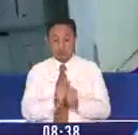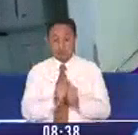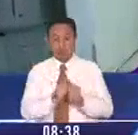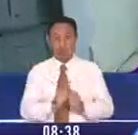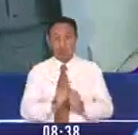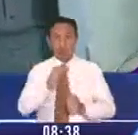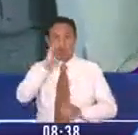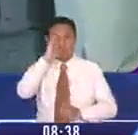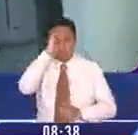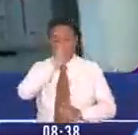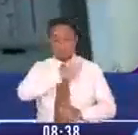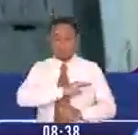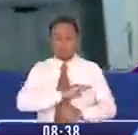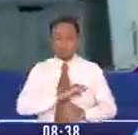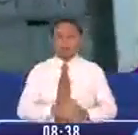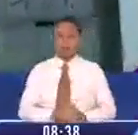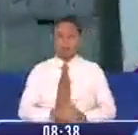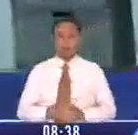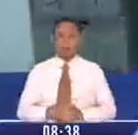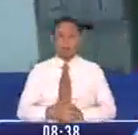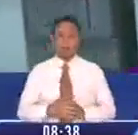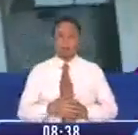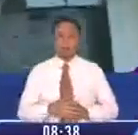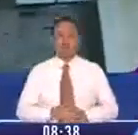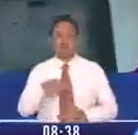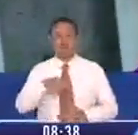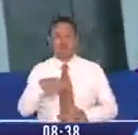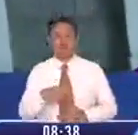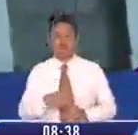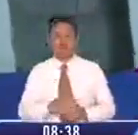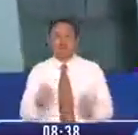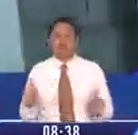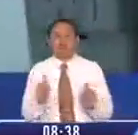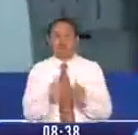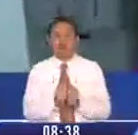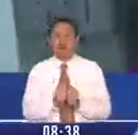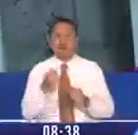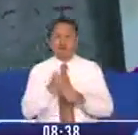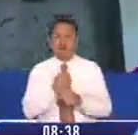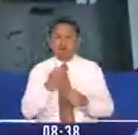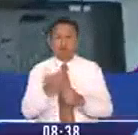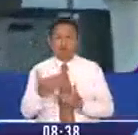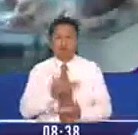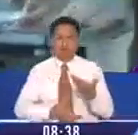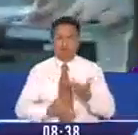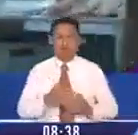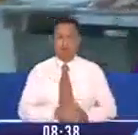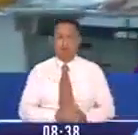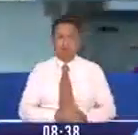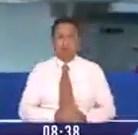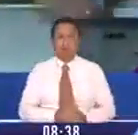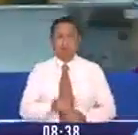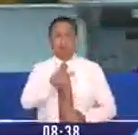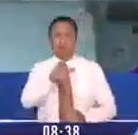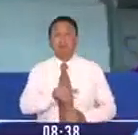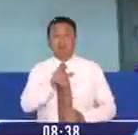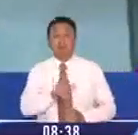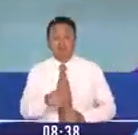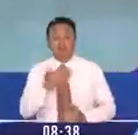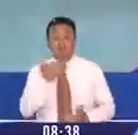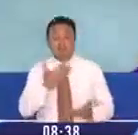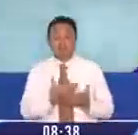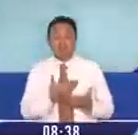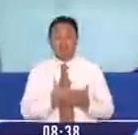Municipal. Entonces estamos haciendo un trabajo en conjunto, eso es lo que estamos. Y la ciudadanía, yo agradezco